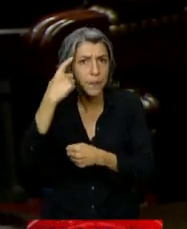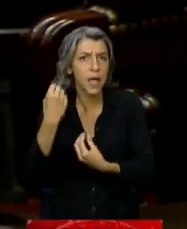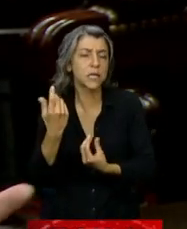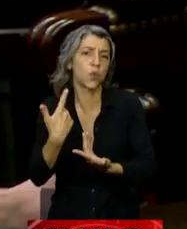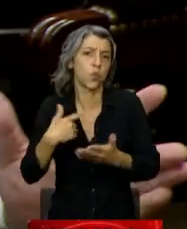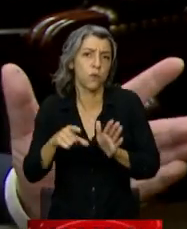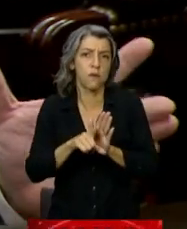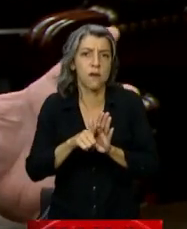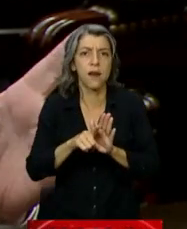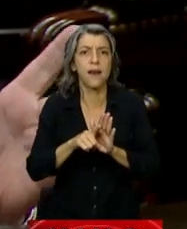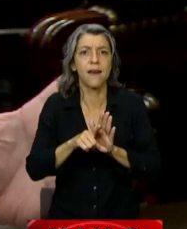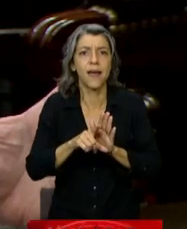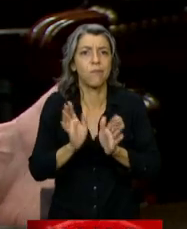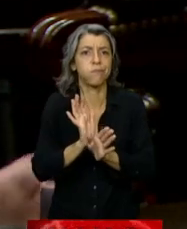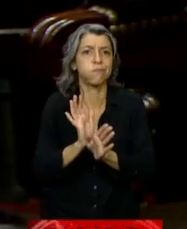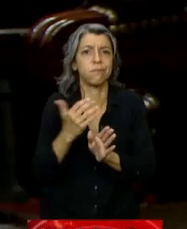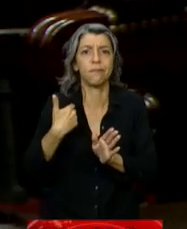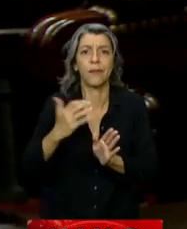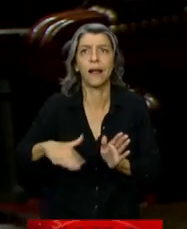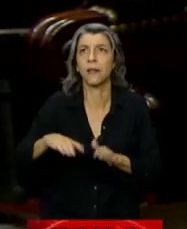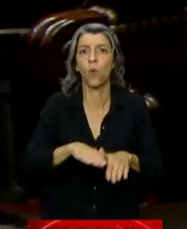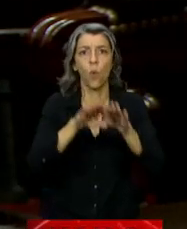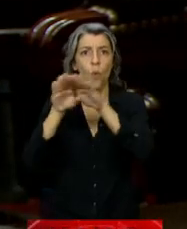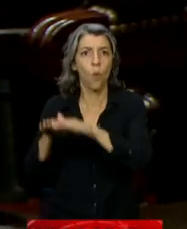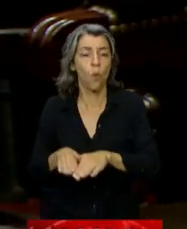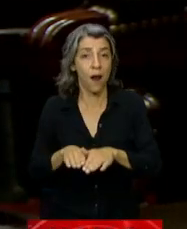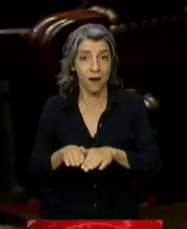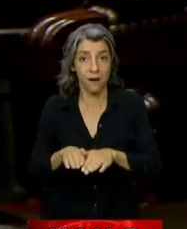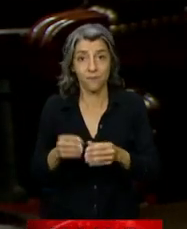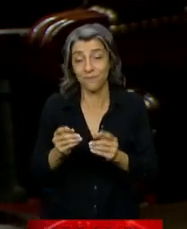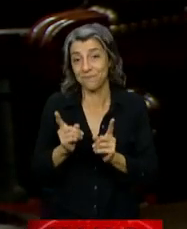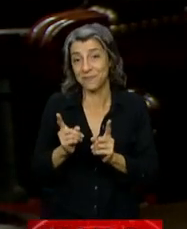porque venía la influencia de la Convención Constituyente del año 94.